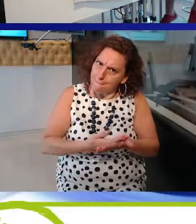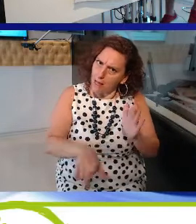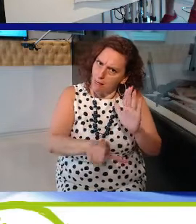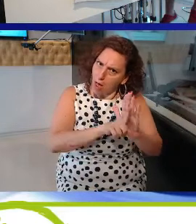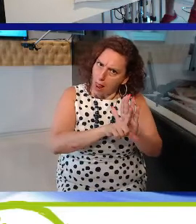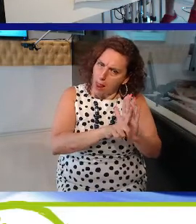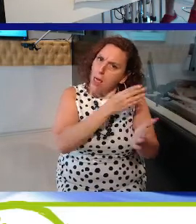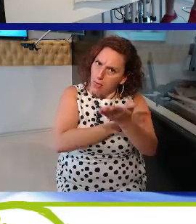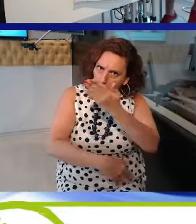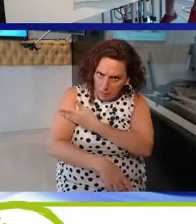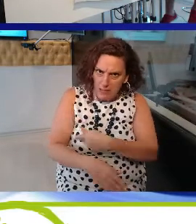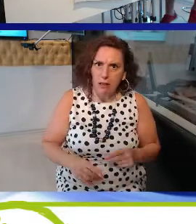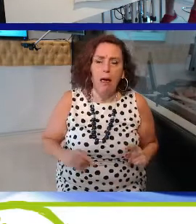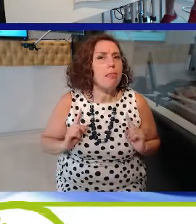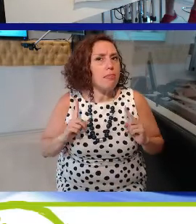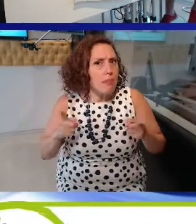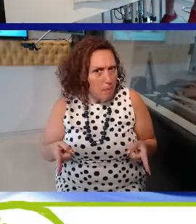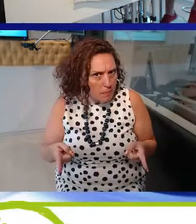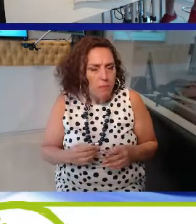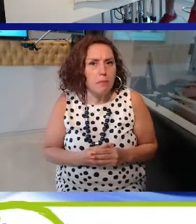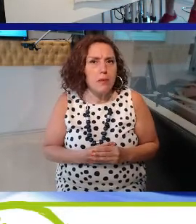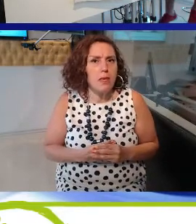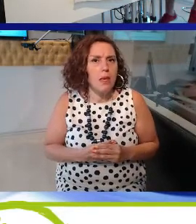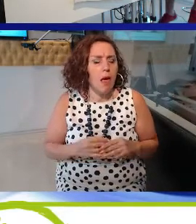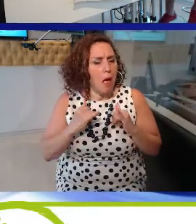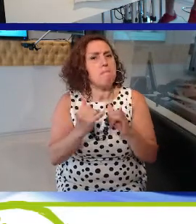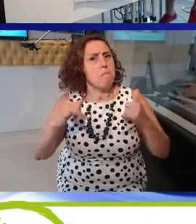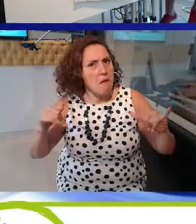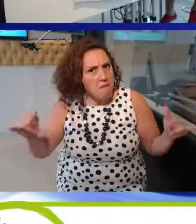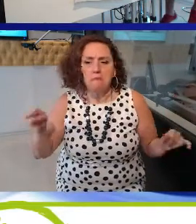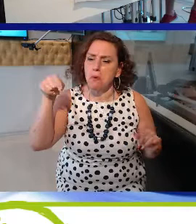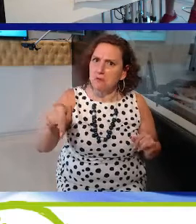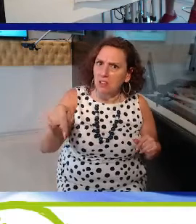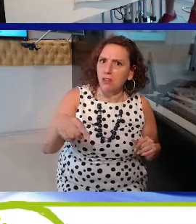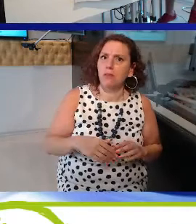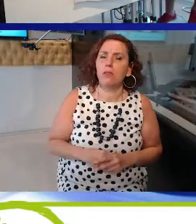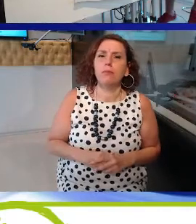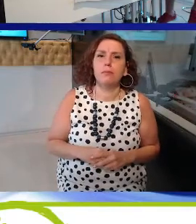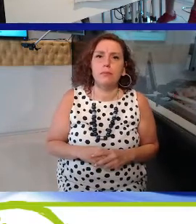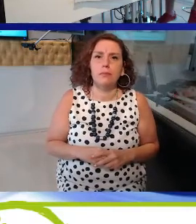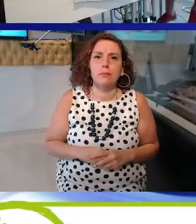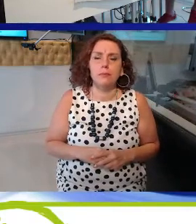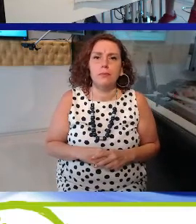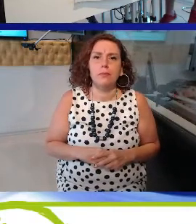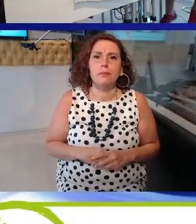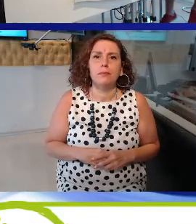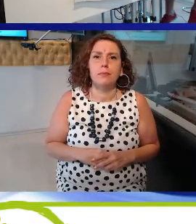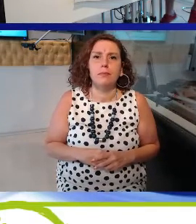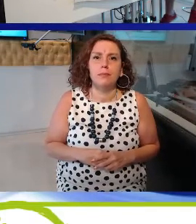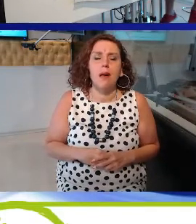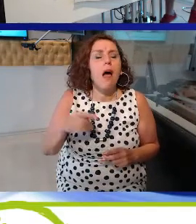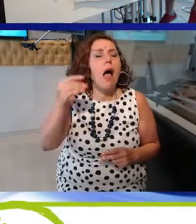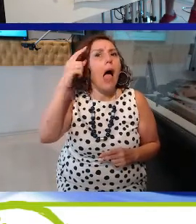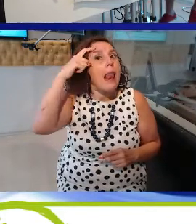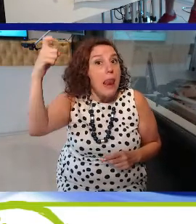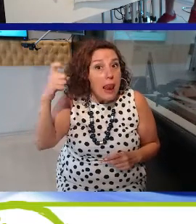Discapacidad, y también tratamos siempre de promover un poco esta forma de mencionar, porque la idea a veces